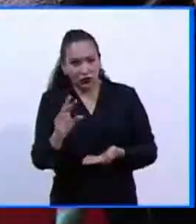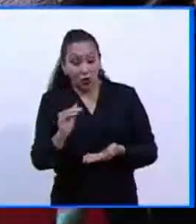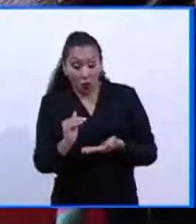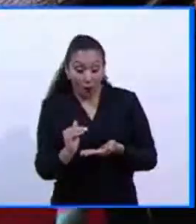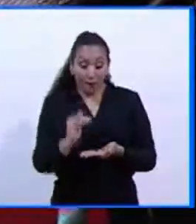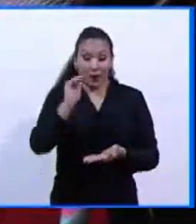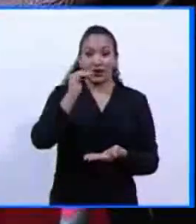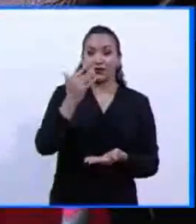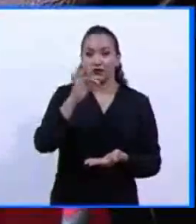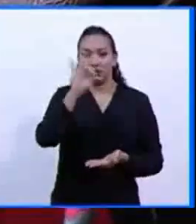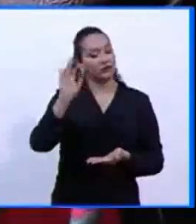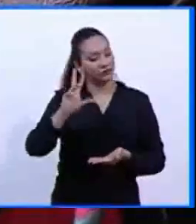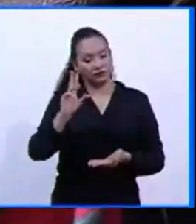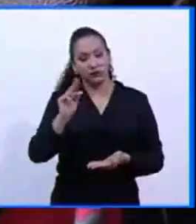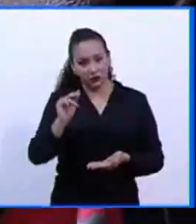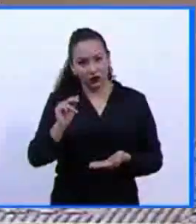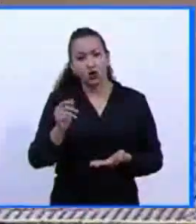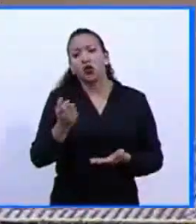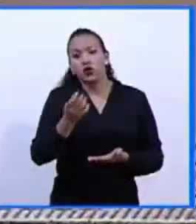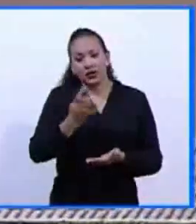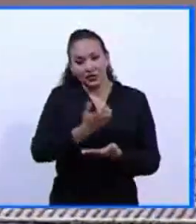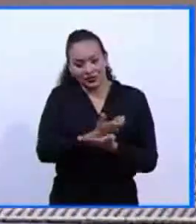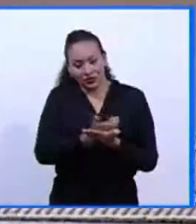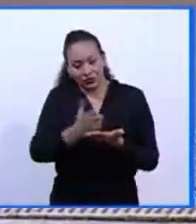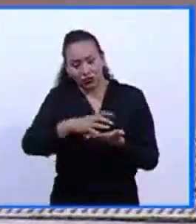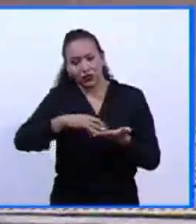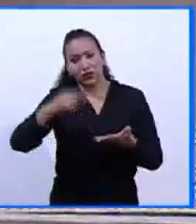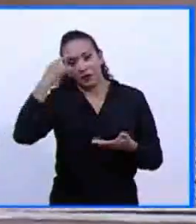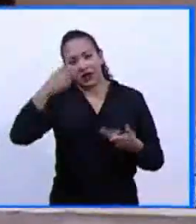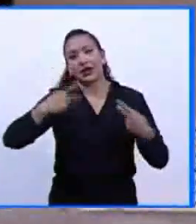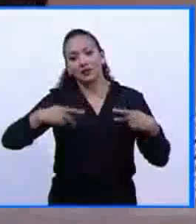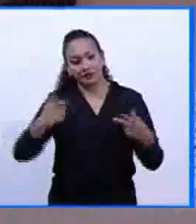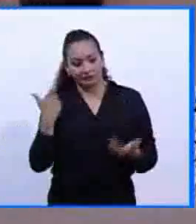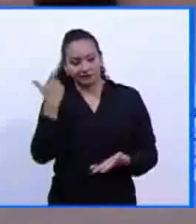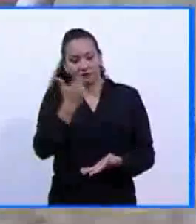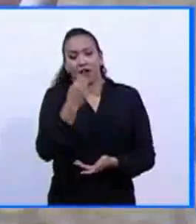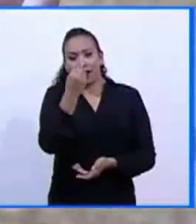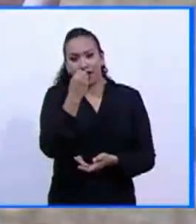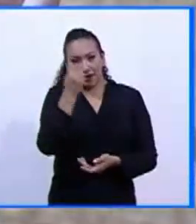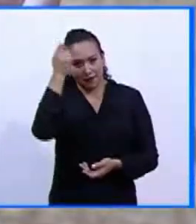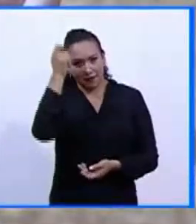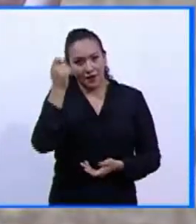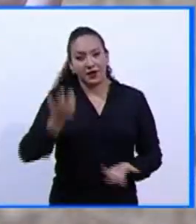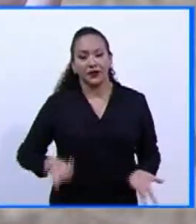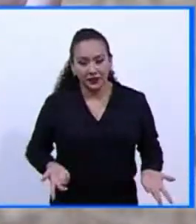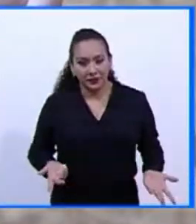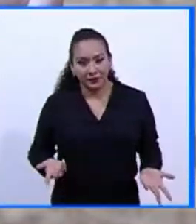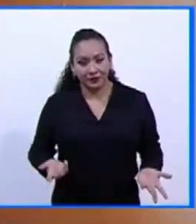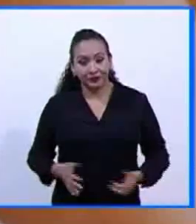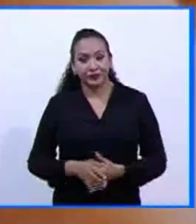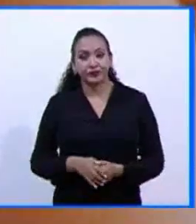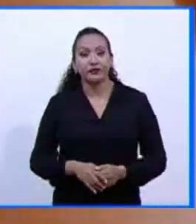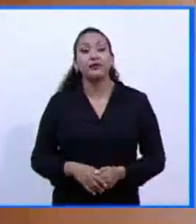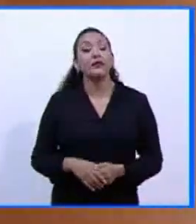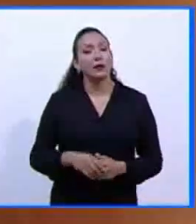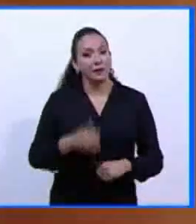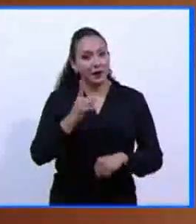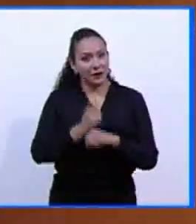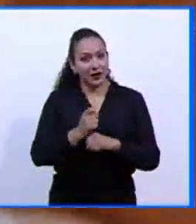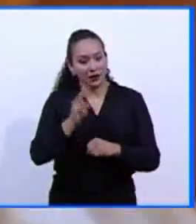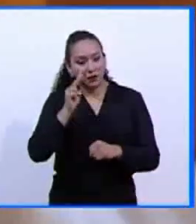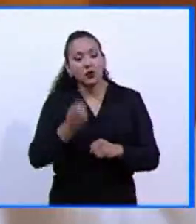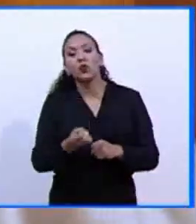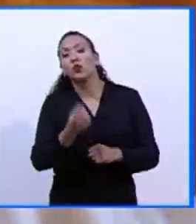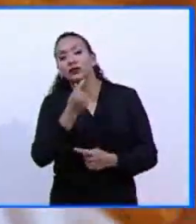al 50% del sueldo o salario del deudor alimentario, debiéndose tomar en cuenta el número de acreedores